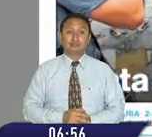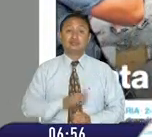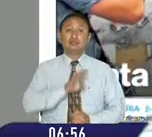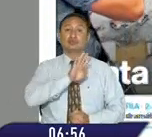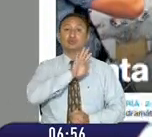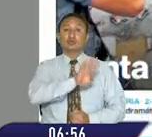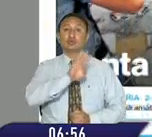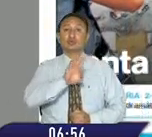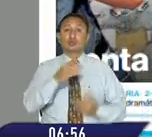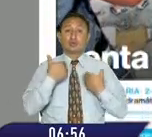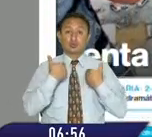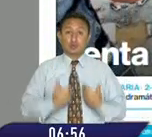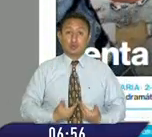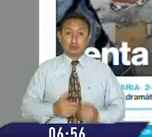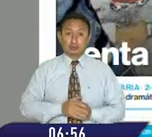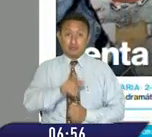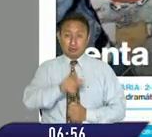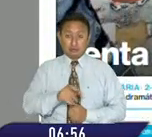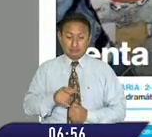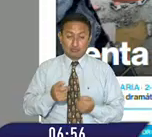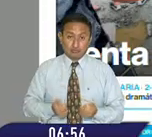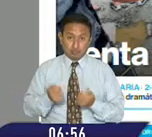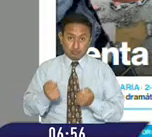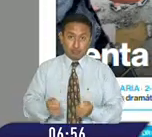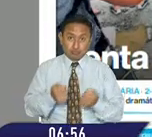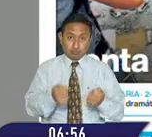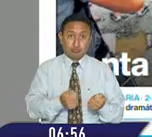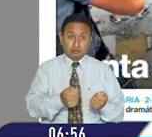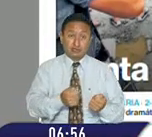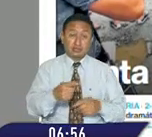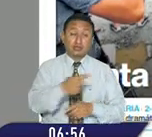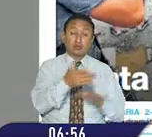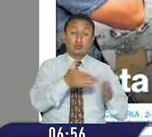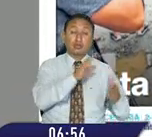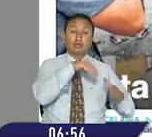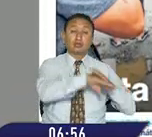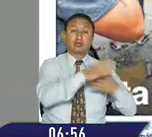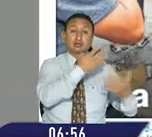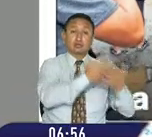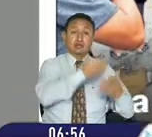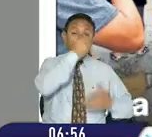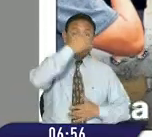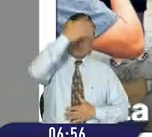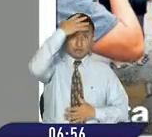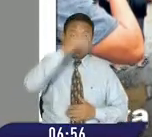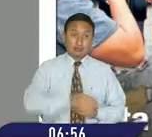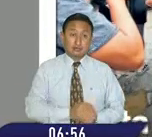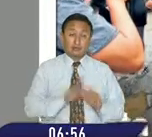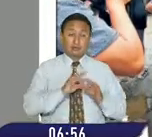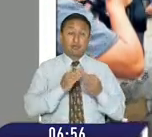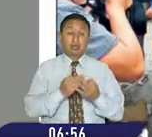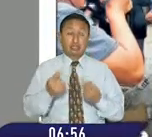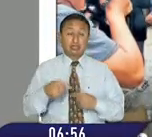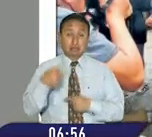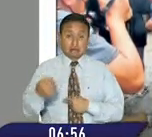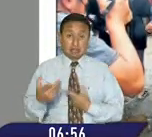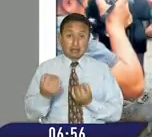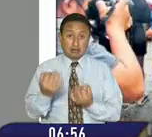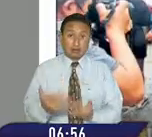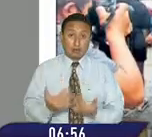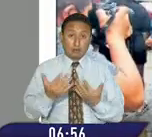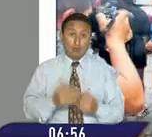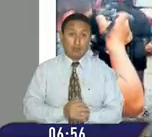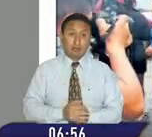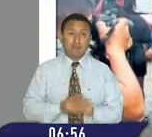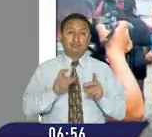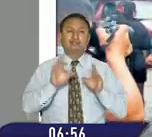44 cuerpos, los parientes de los fallecidos de la cárcel de Santo Domingo aguardan afuera del centro forense. Estas son las